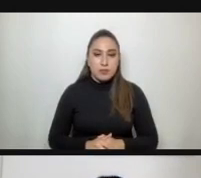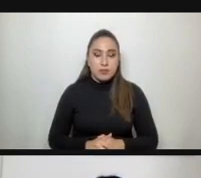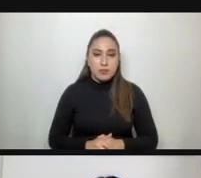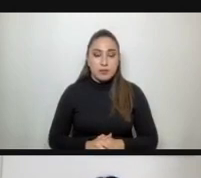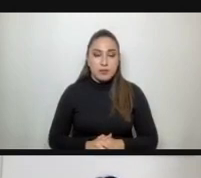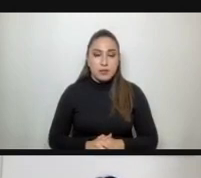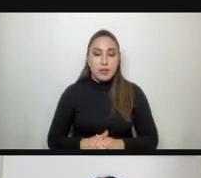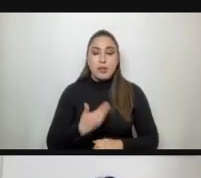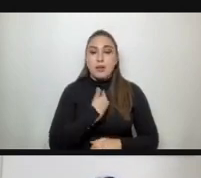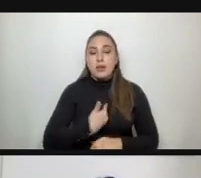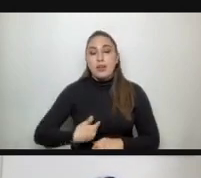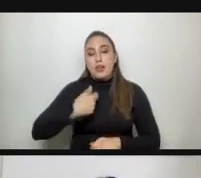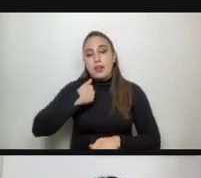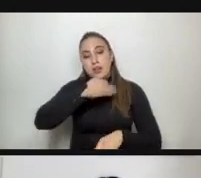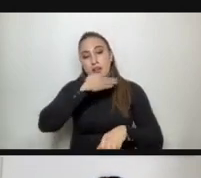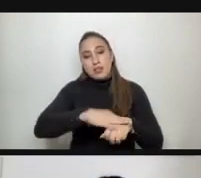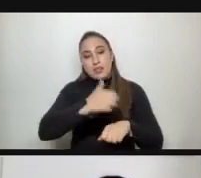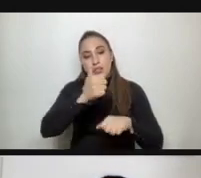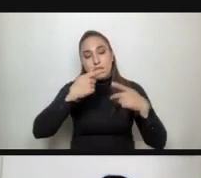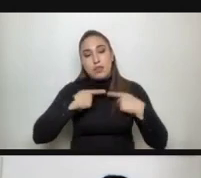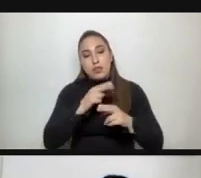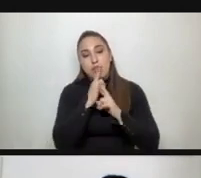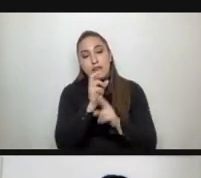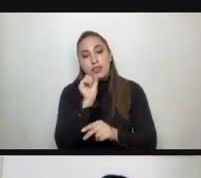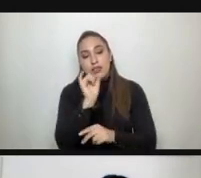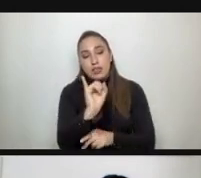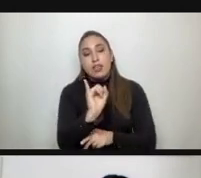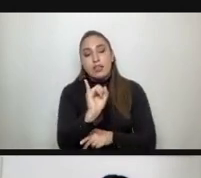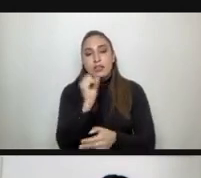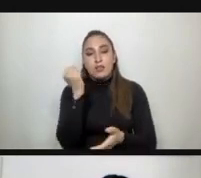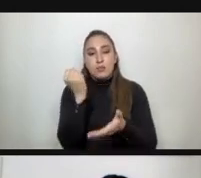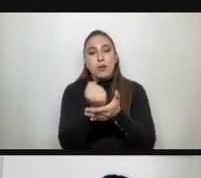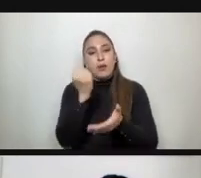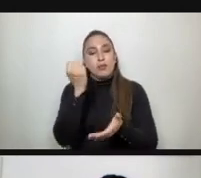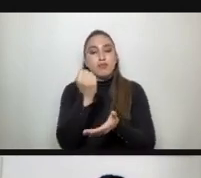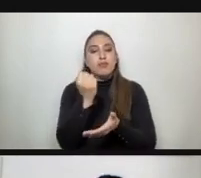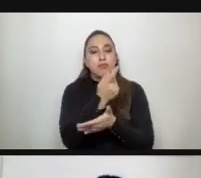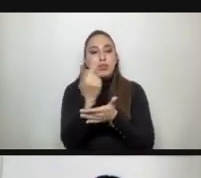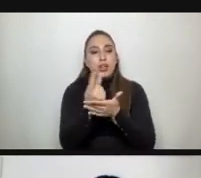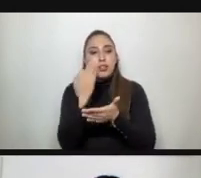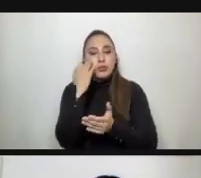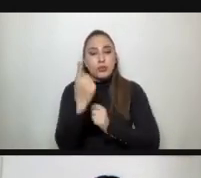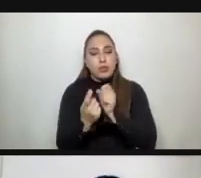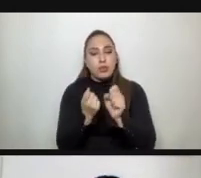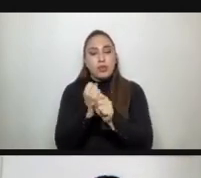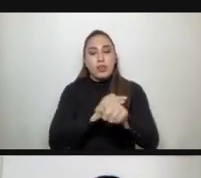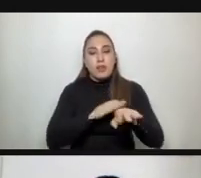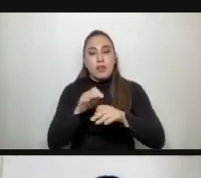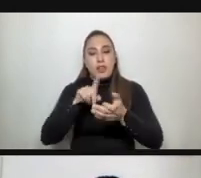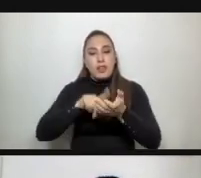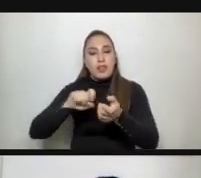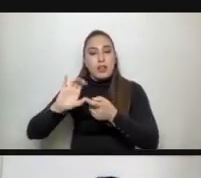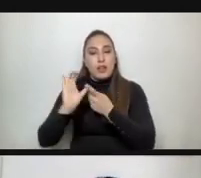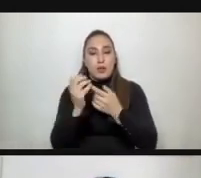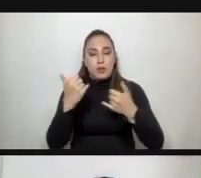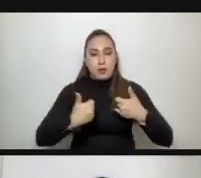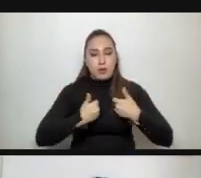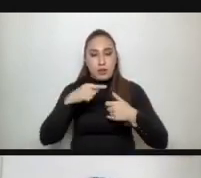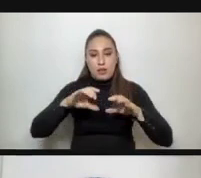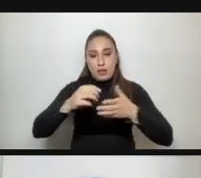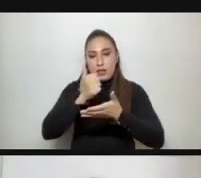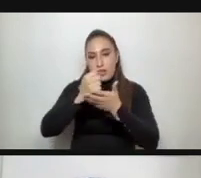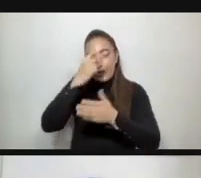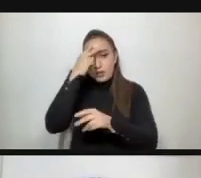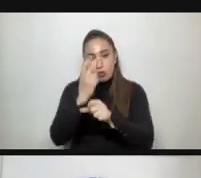Diputada, con 6 votos a favor, se aprueba el programa anual de trabajo de la Comisión de Juventud del Congreso de la Ciudad de México,